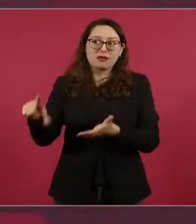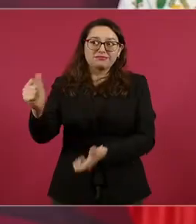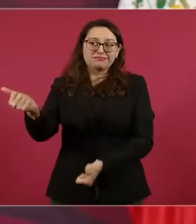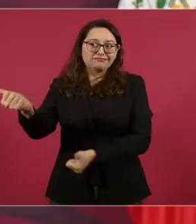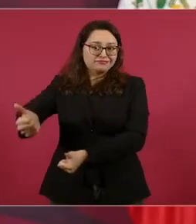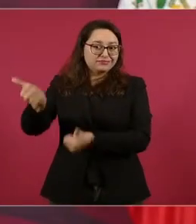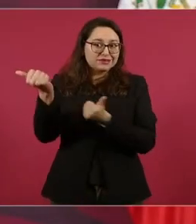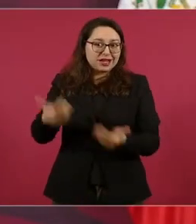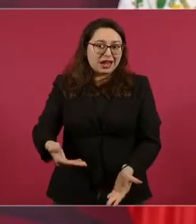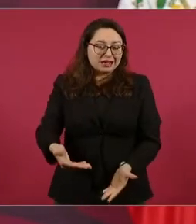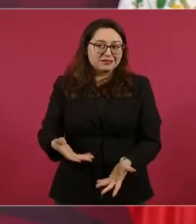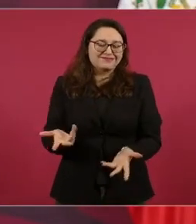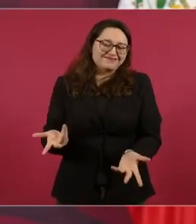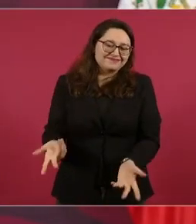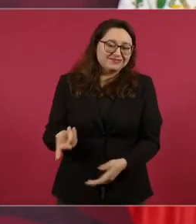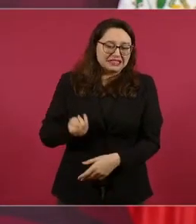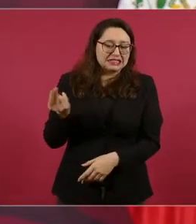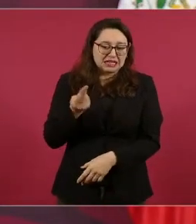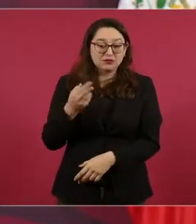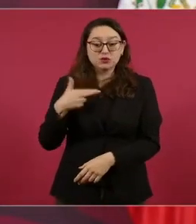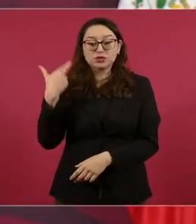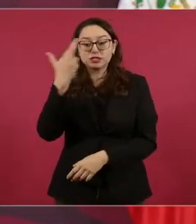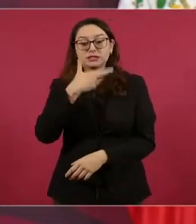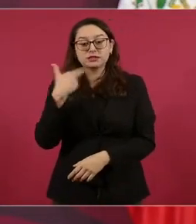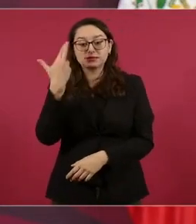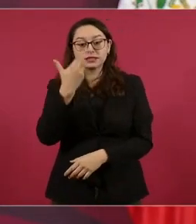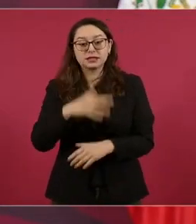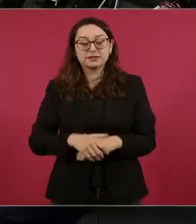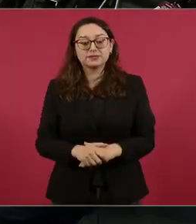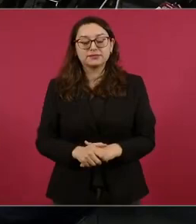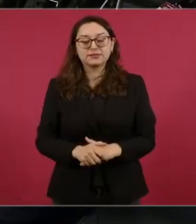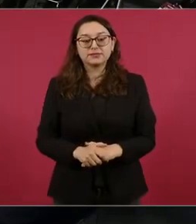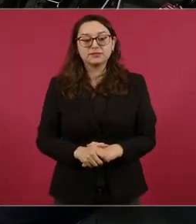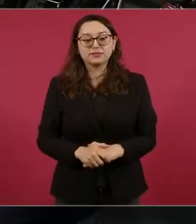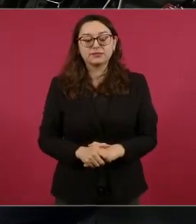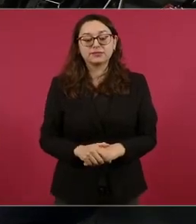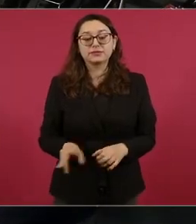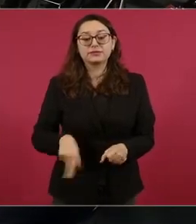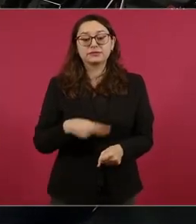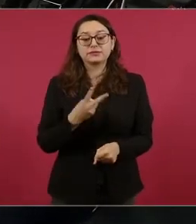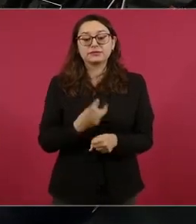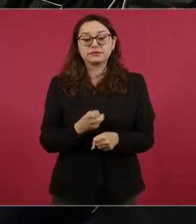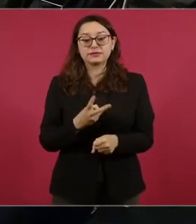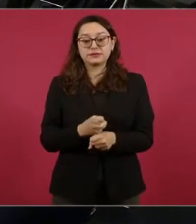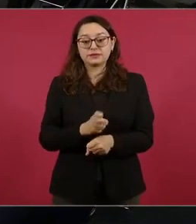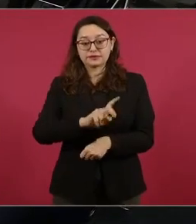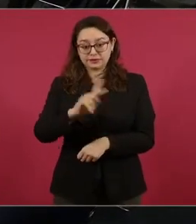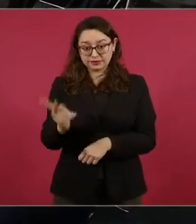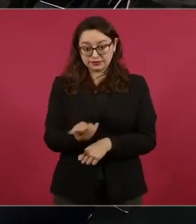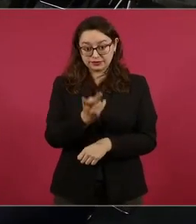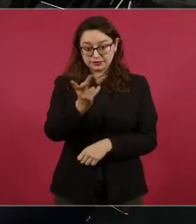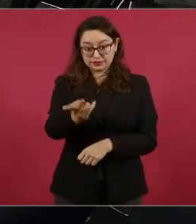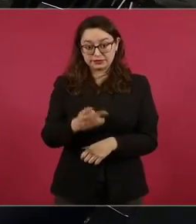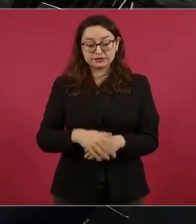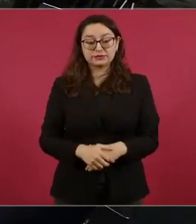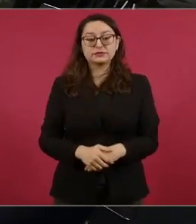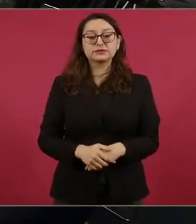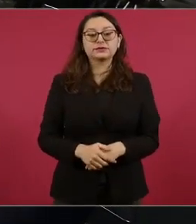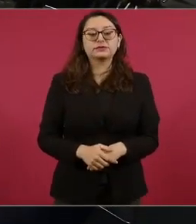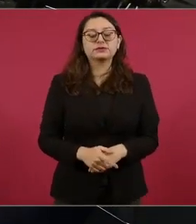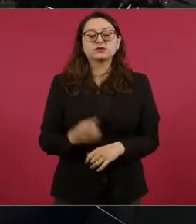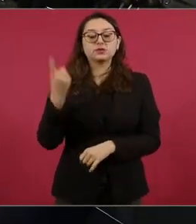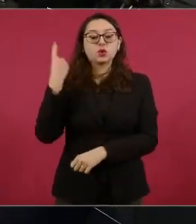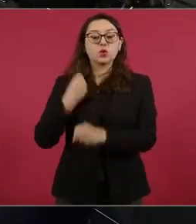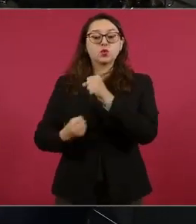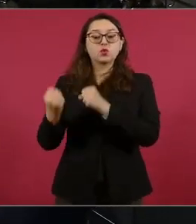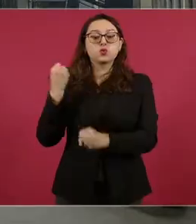a a revisar Okay presidente presidente mi segunda pregunta hace un año le planteamos el tema aquí sobre